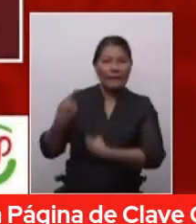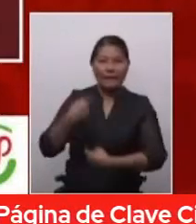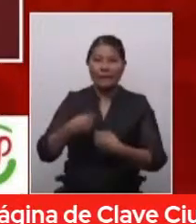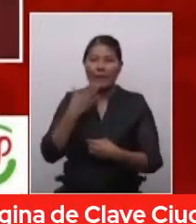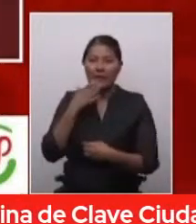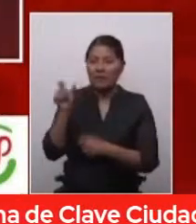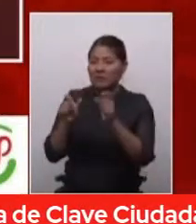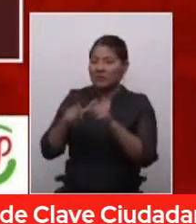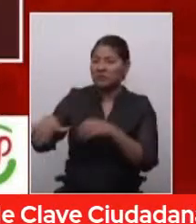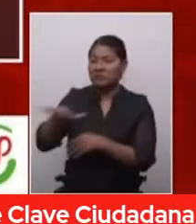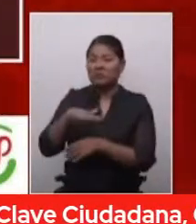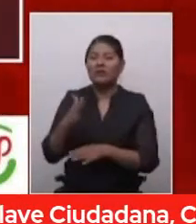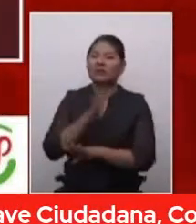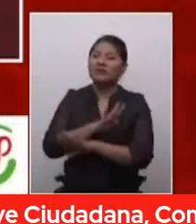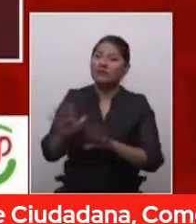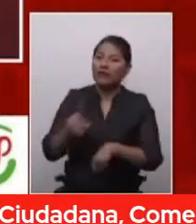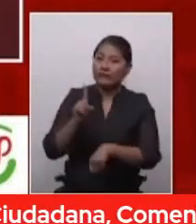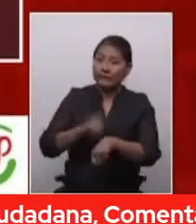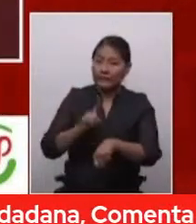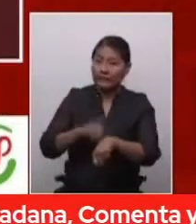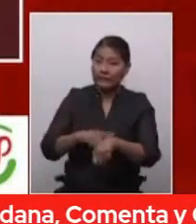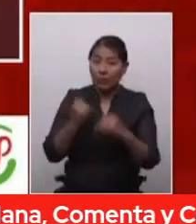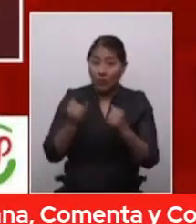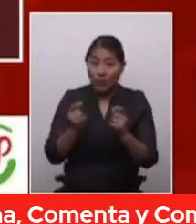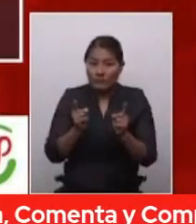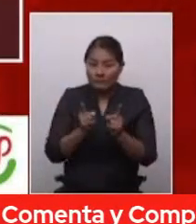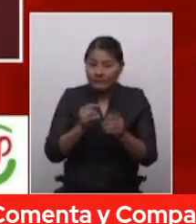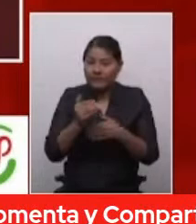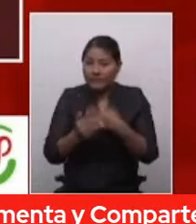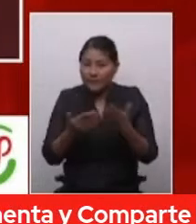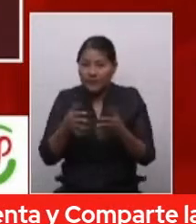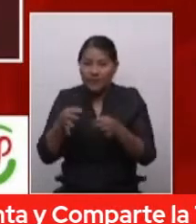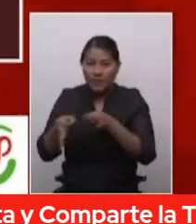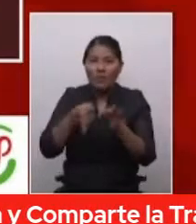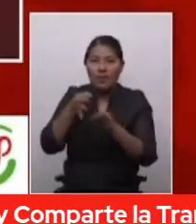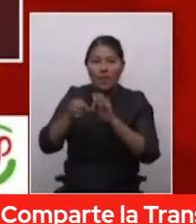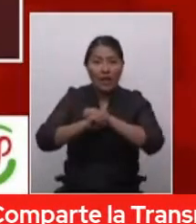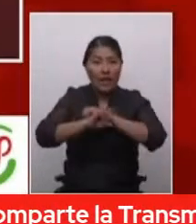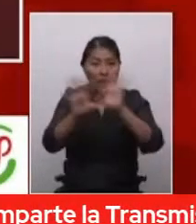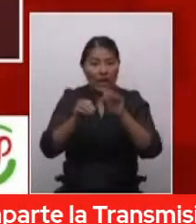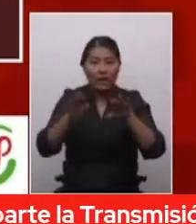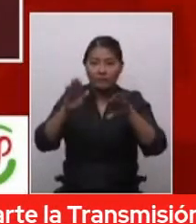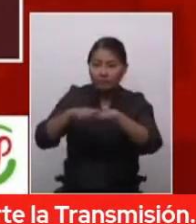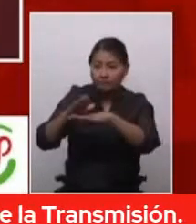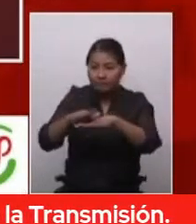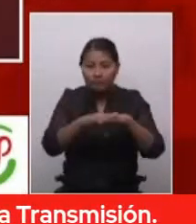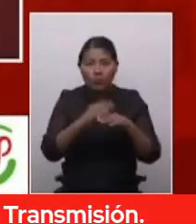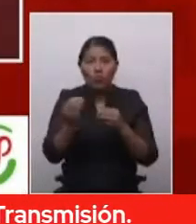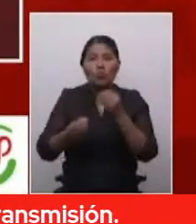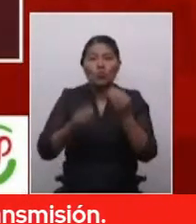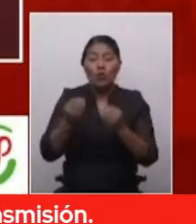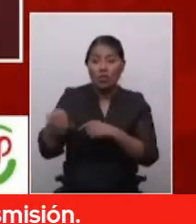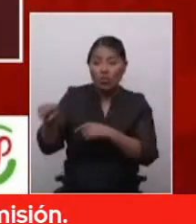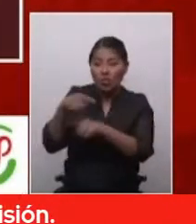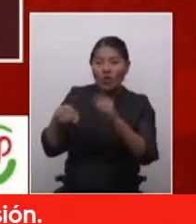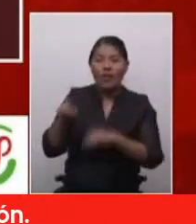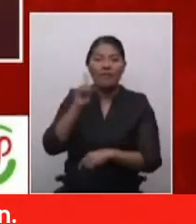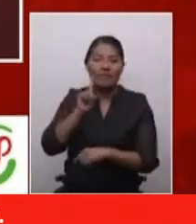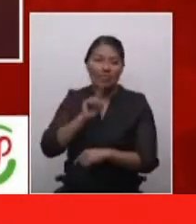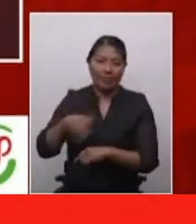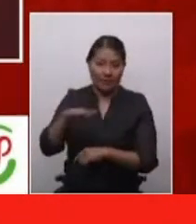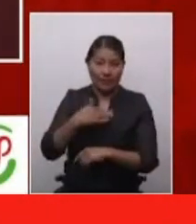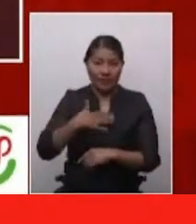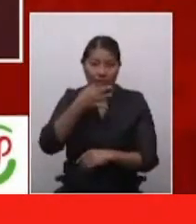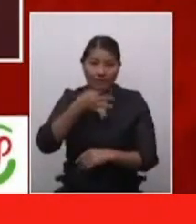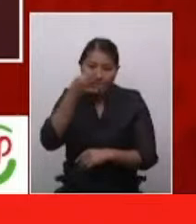personas y que voy a reservar un tiempo en este debate, a lo largo del debate, para aclarar a los electores por qué eso no es cierto. Porque yo creo